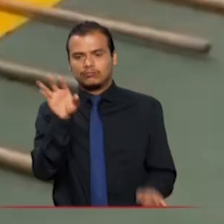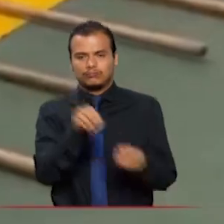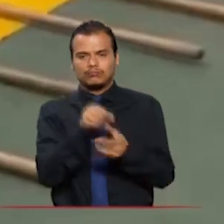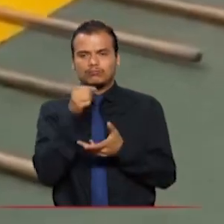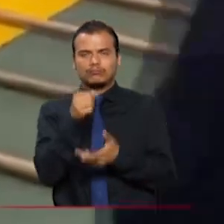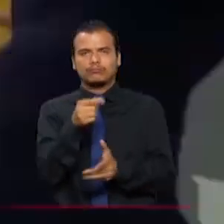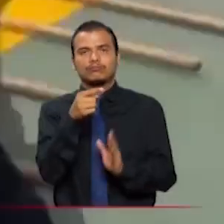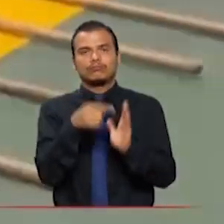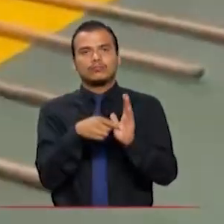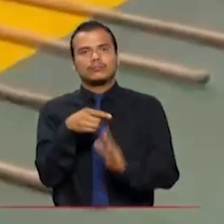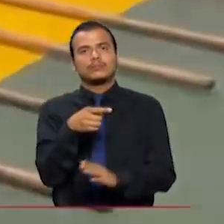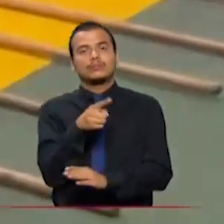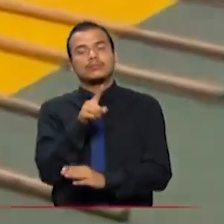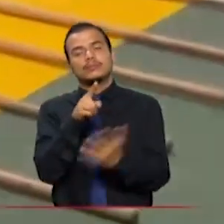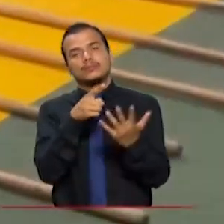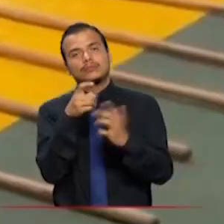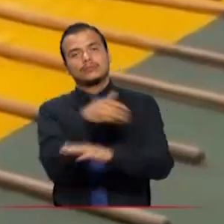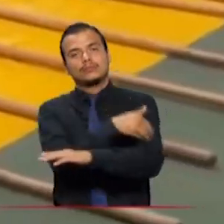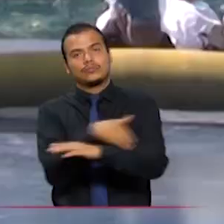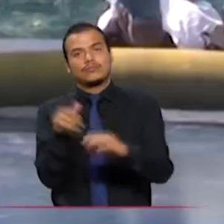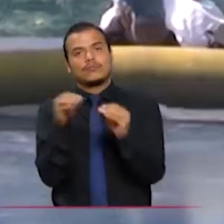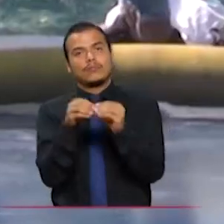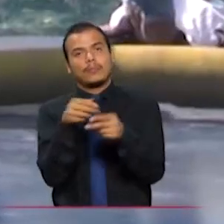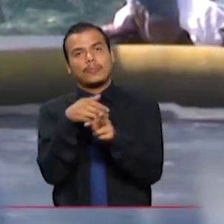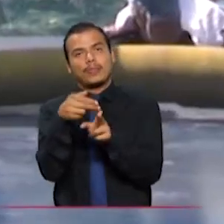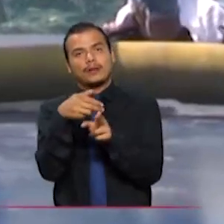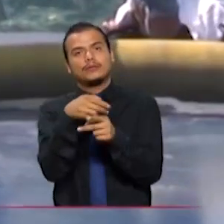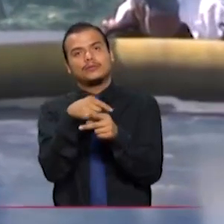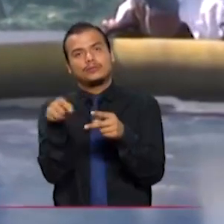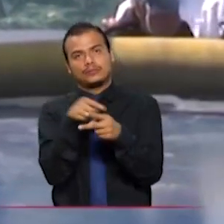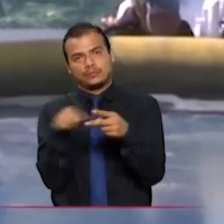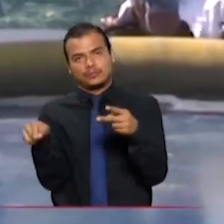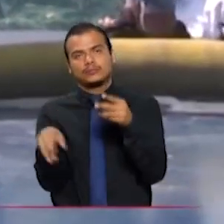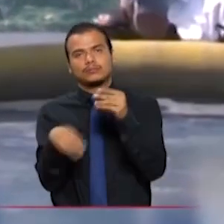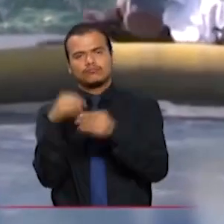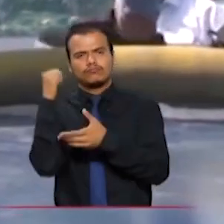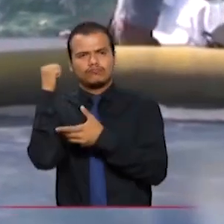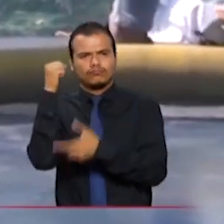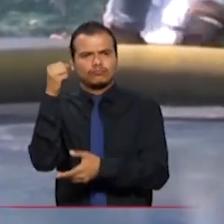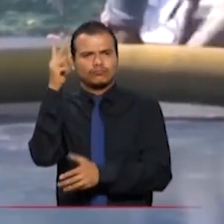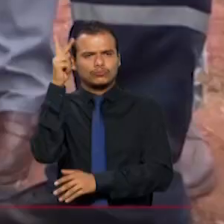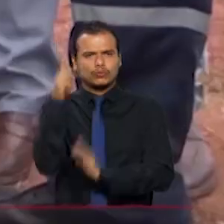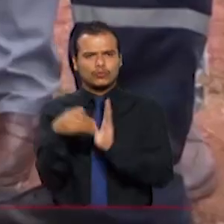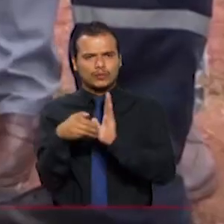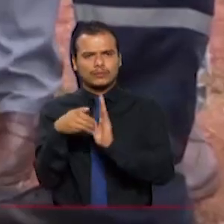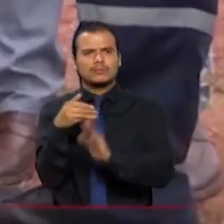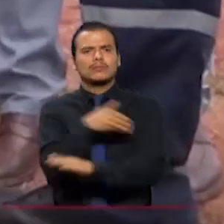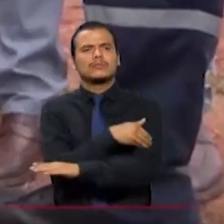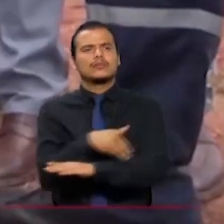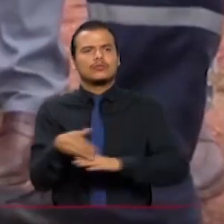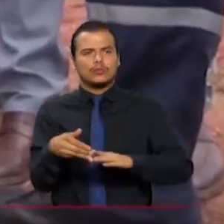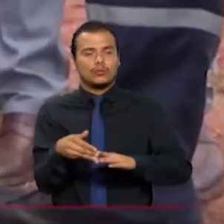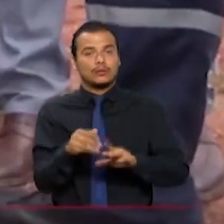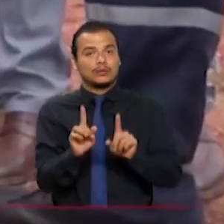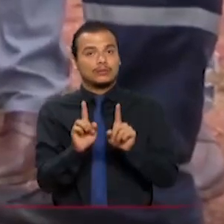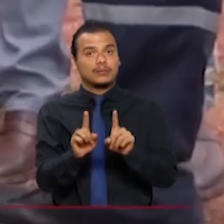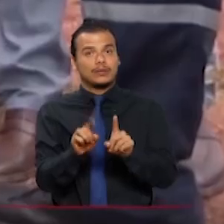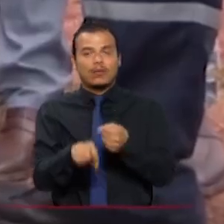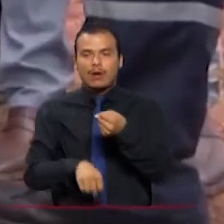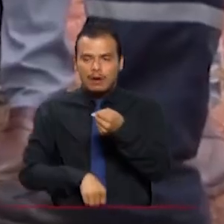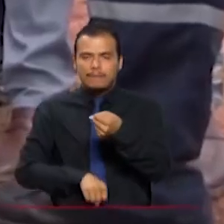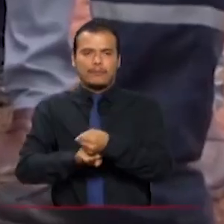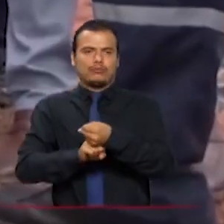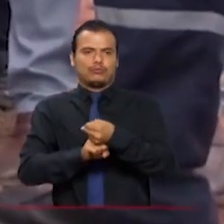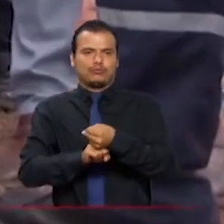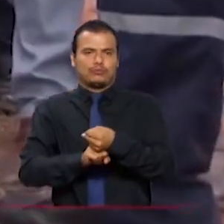y ahora, en estos 15 días, vamos a entregar otros 2.000 millones de pesos. Pero vuelvo y repito, es un apoyo que